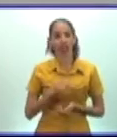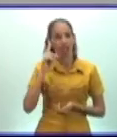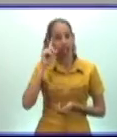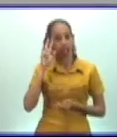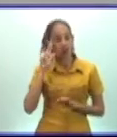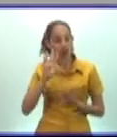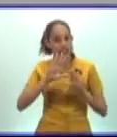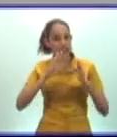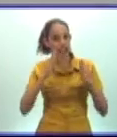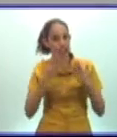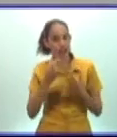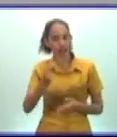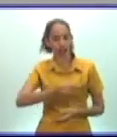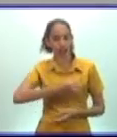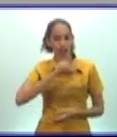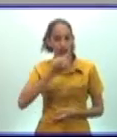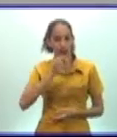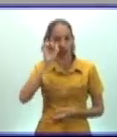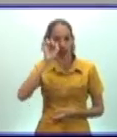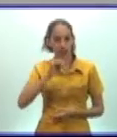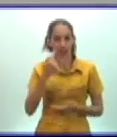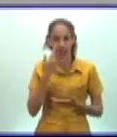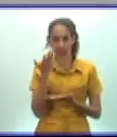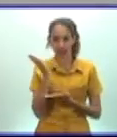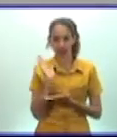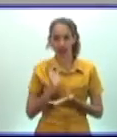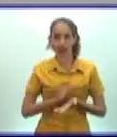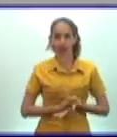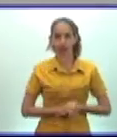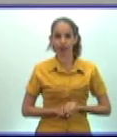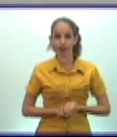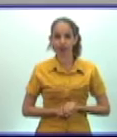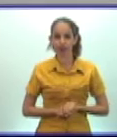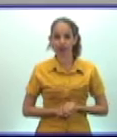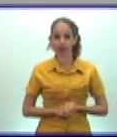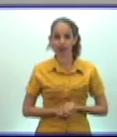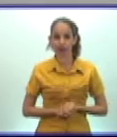impar, la potencia es negativa.